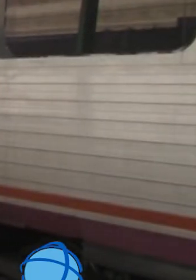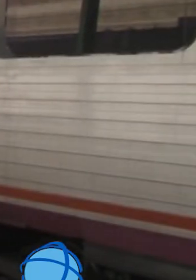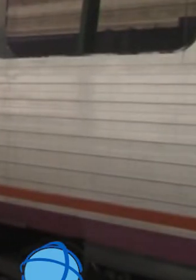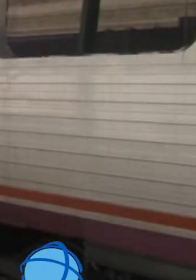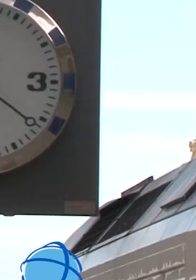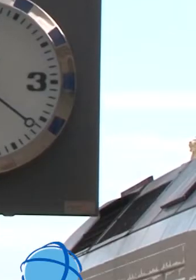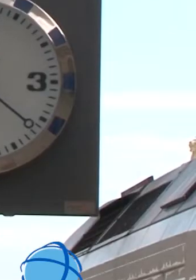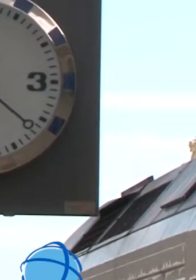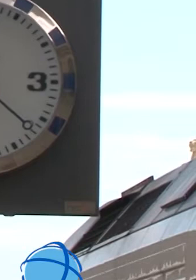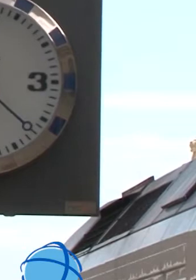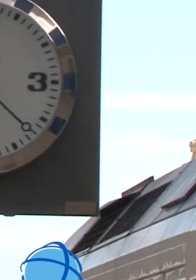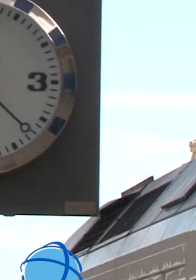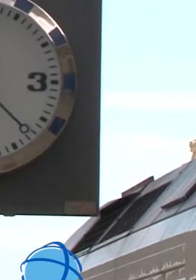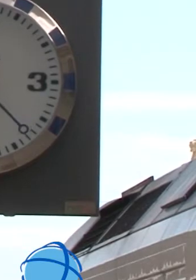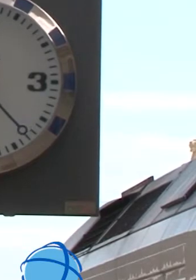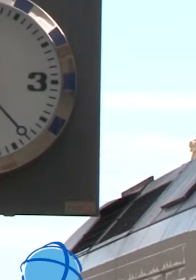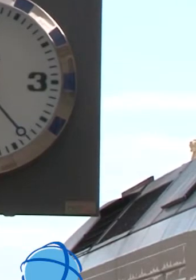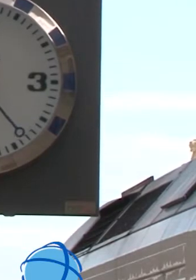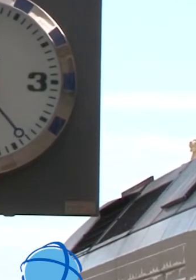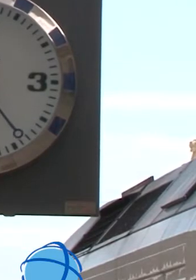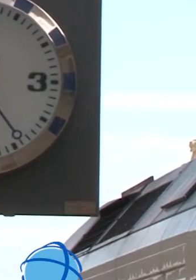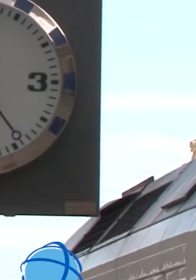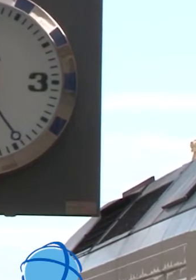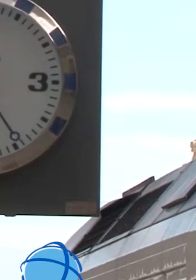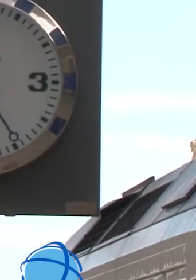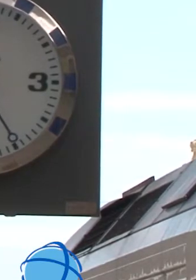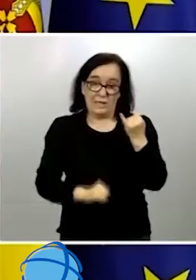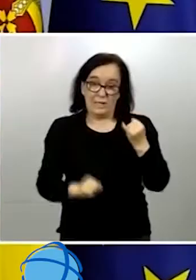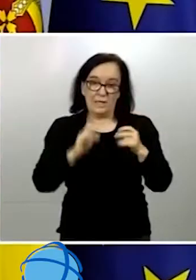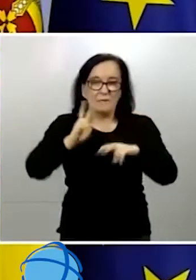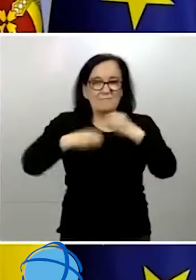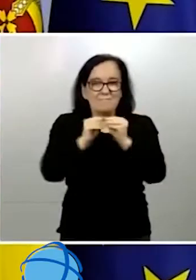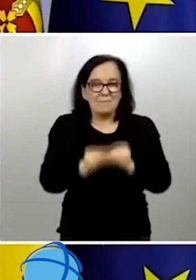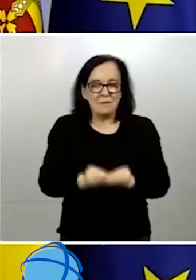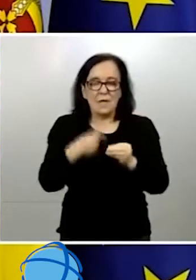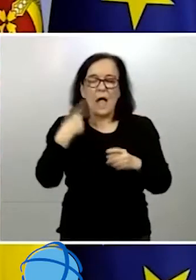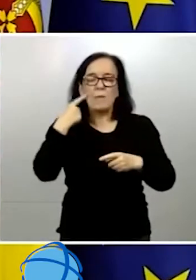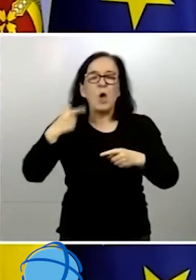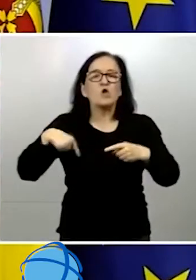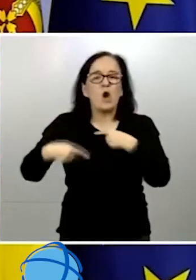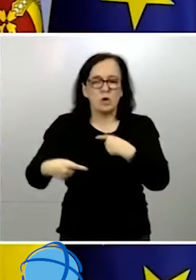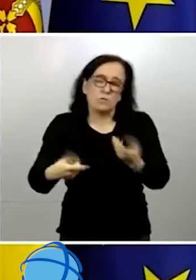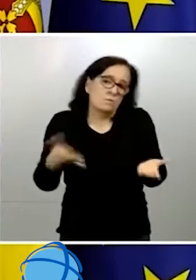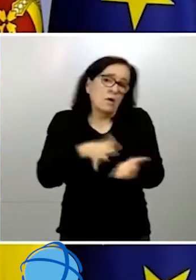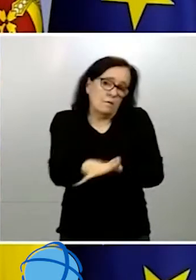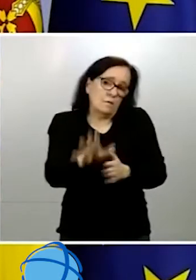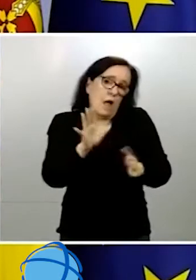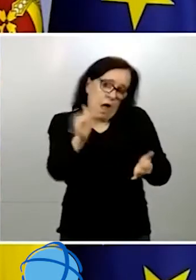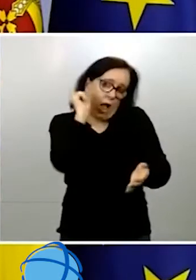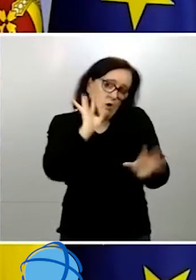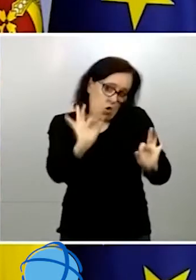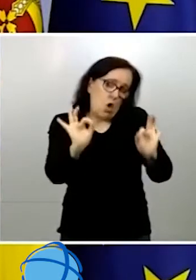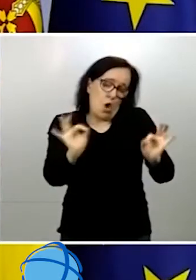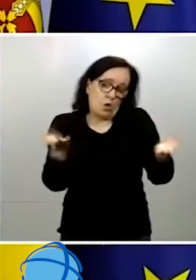embargo, las obras no se van a suspender. Hay previsión de revisar los plazos. Impacto tiene, obviamente. Tiene un gran impacto no